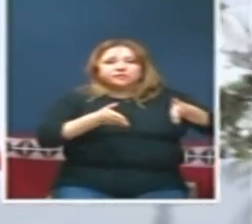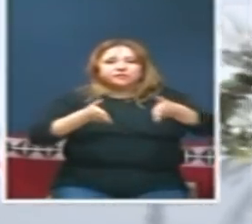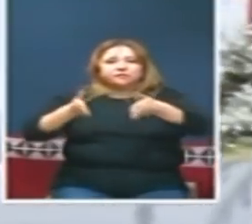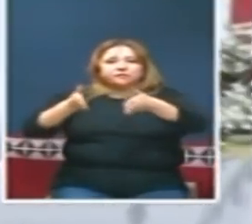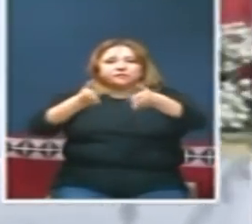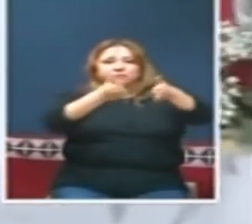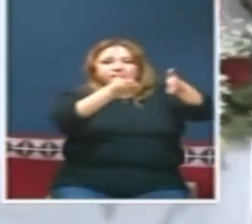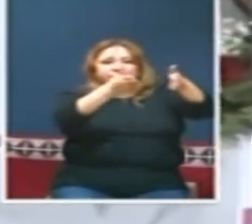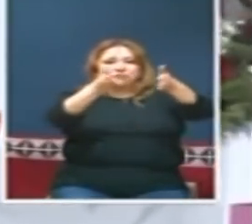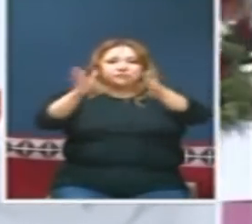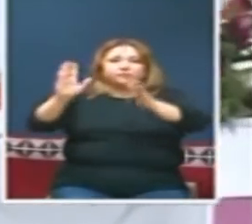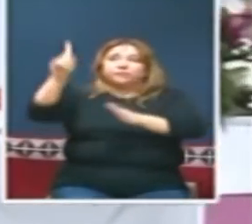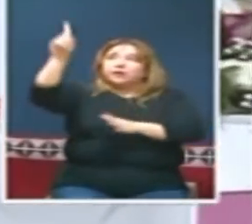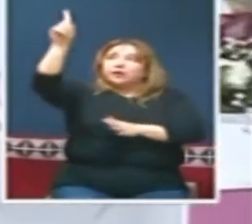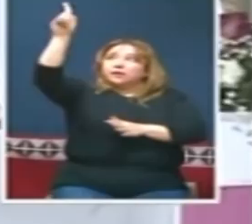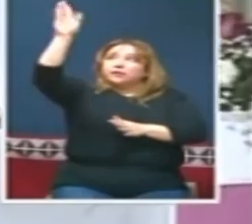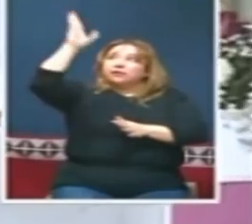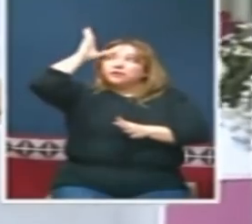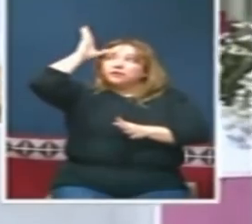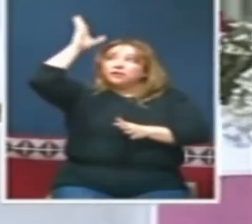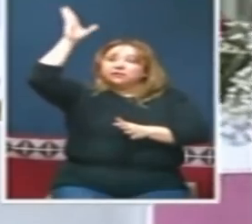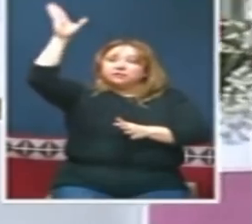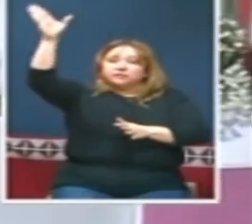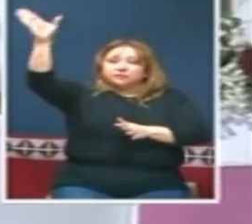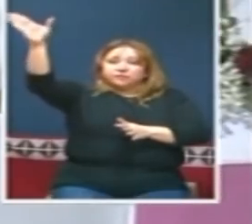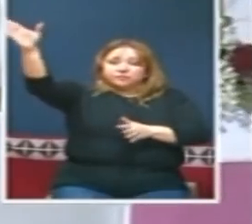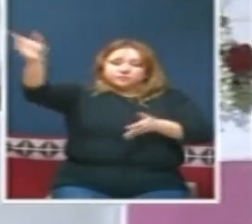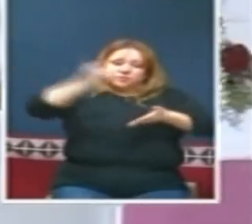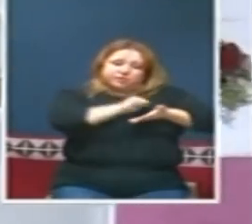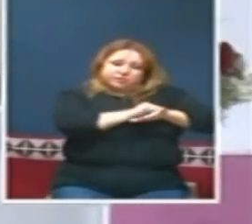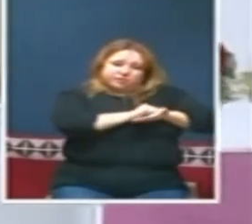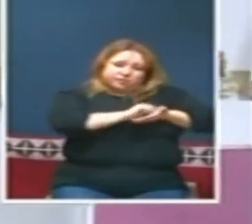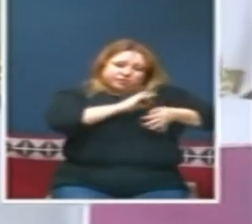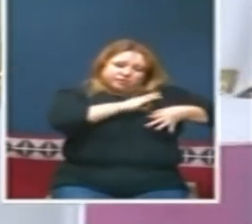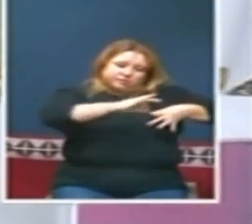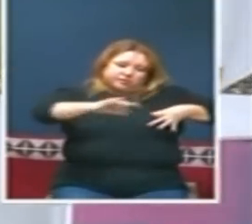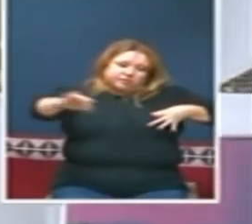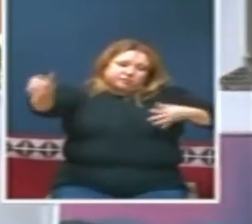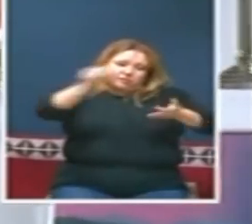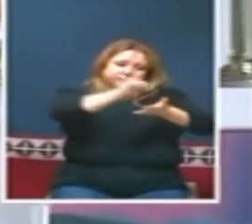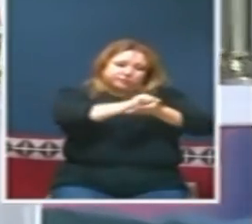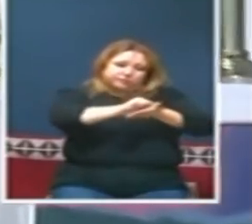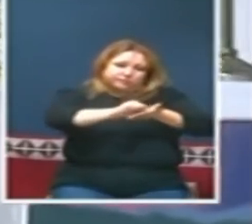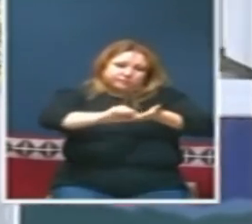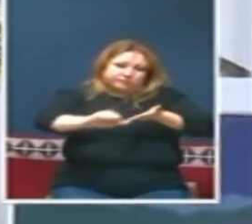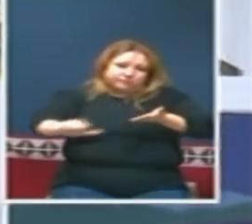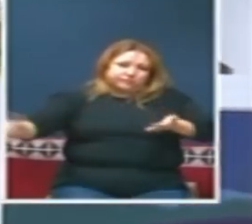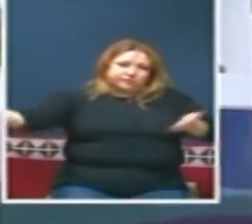Espíritu.